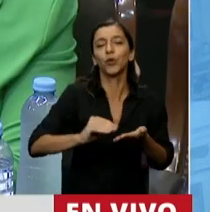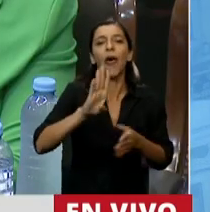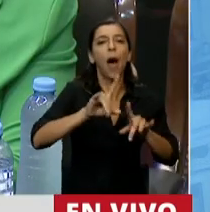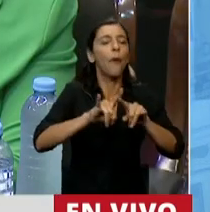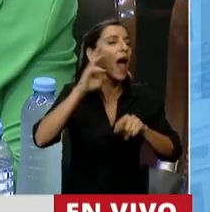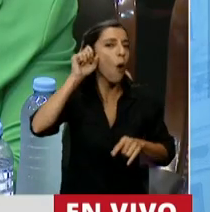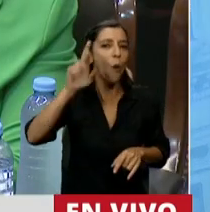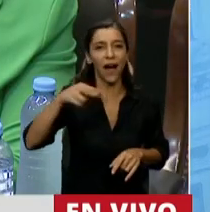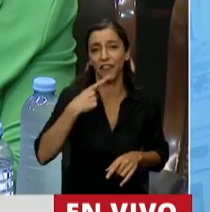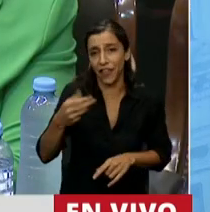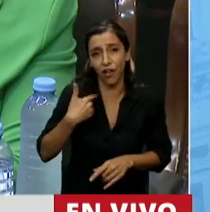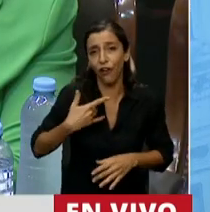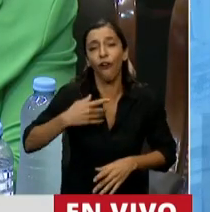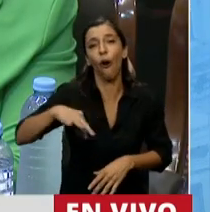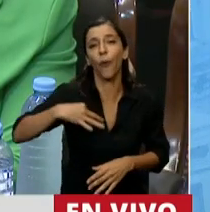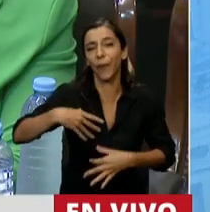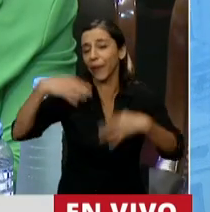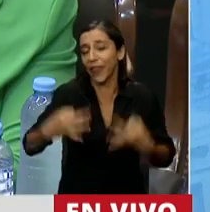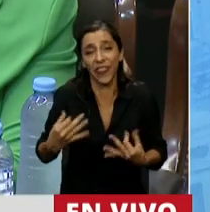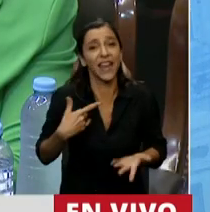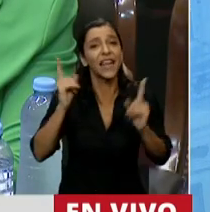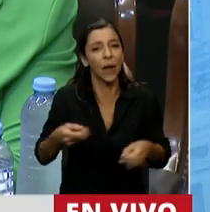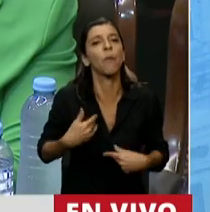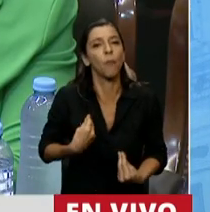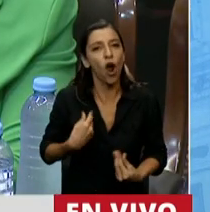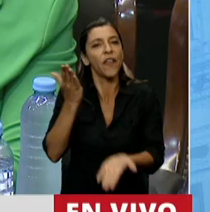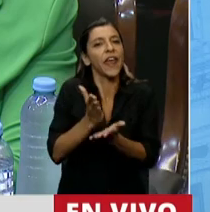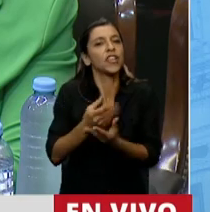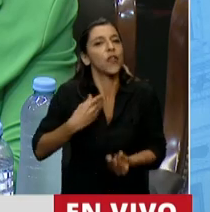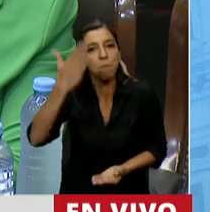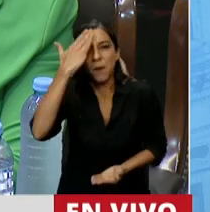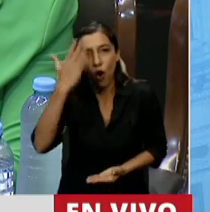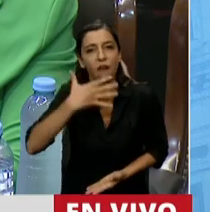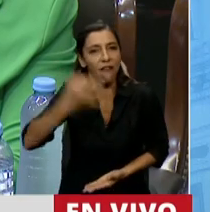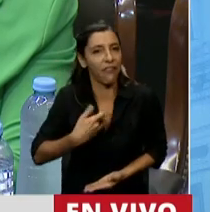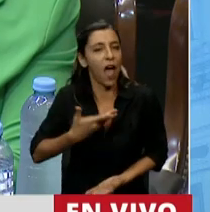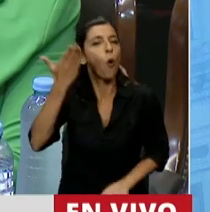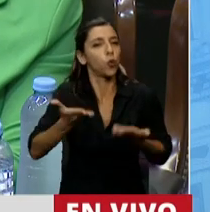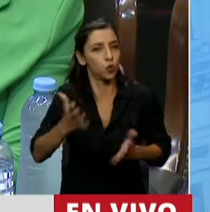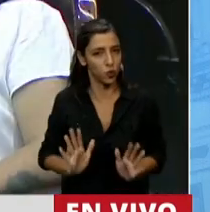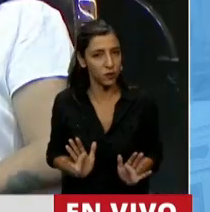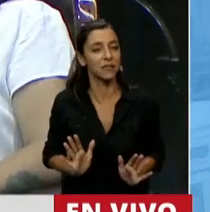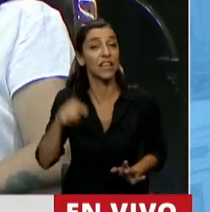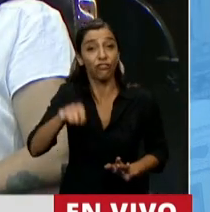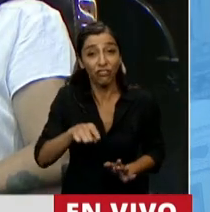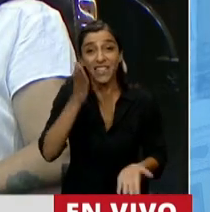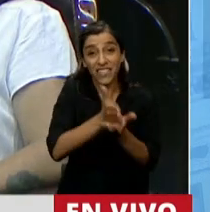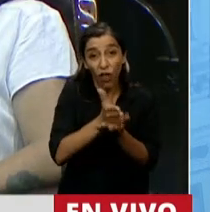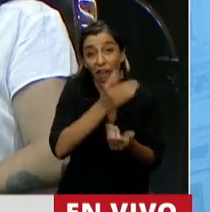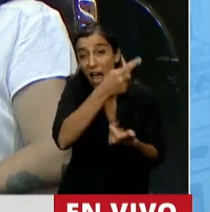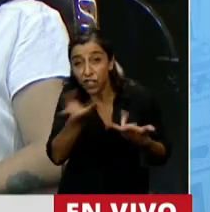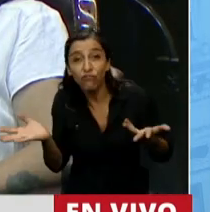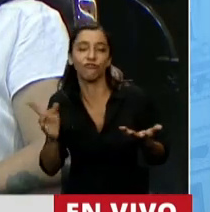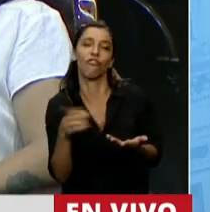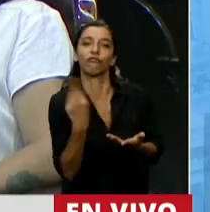y también por el derecho a la memoria, a la verdad y a la justicia. Entonces es por esa ampliación de derechos que tenemos que dejar